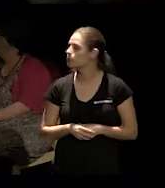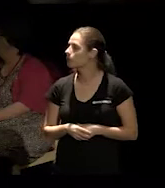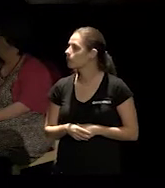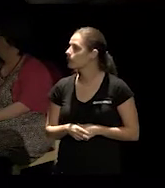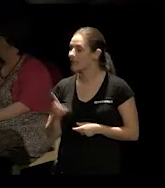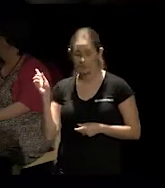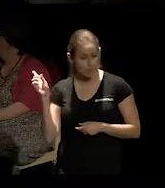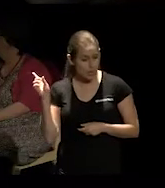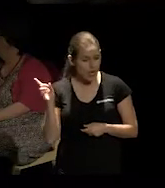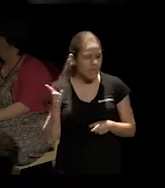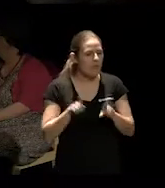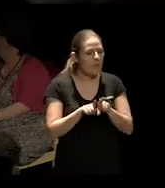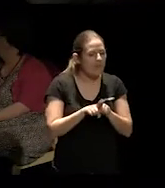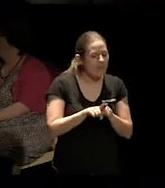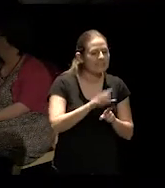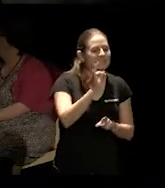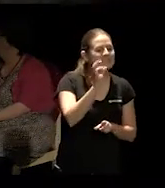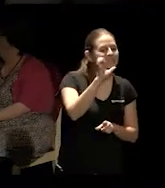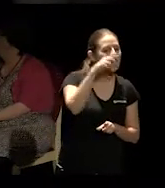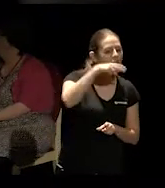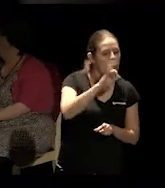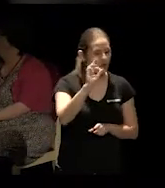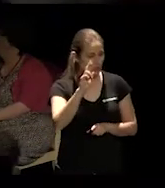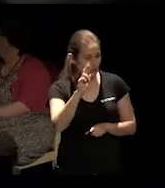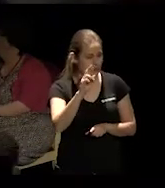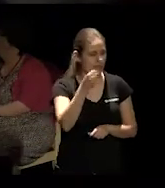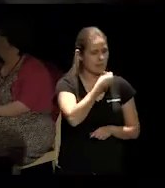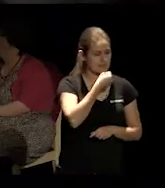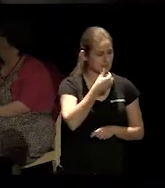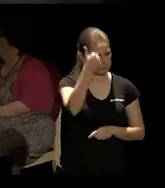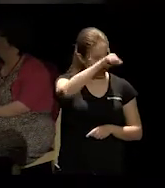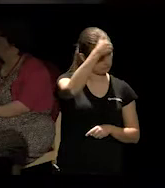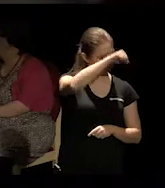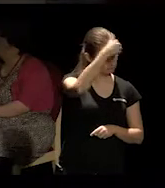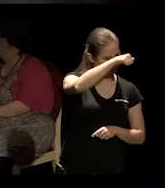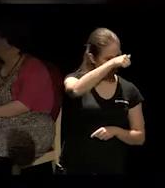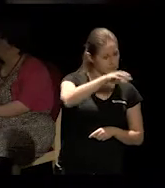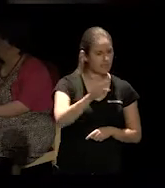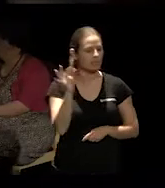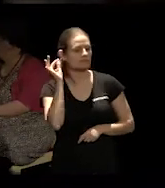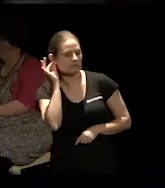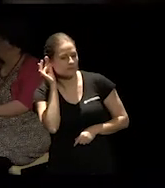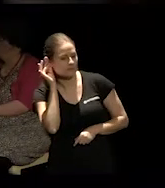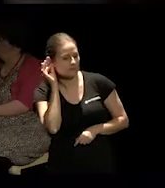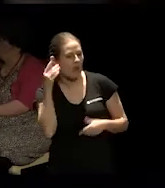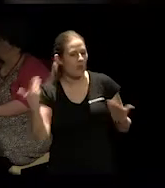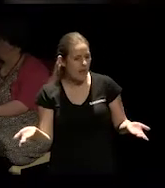el cantante, el tenor, y la posición de los subtítulos. Cuatro alturas más arriba que el 1,70 m al que puede